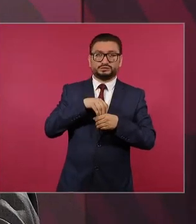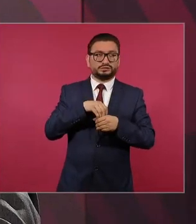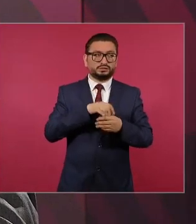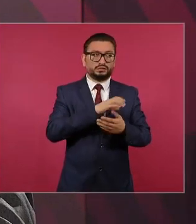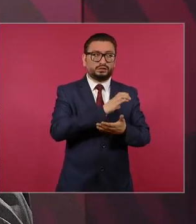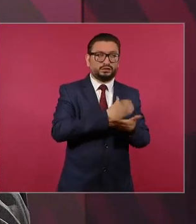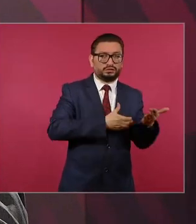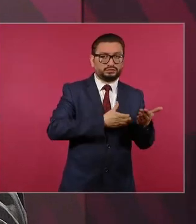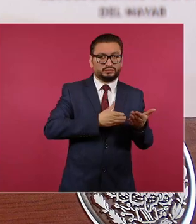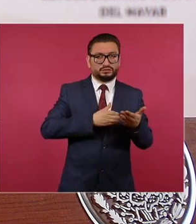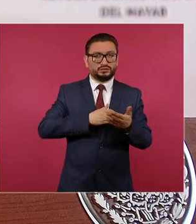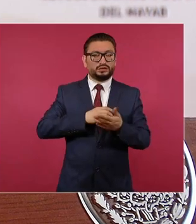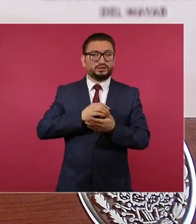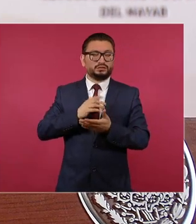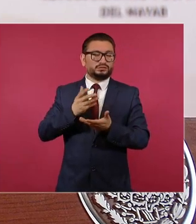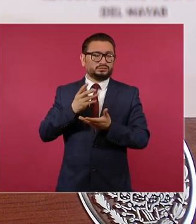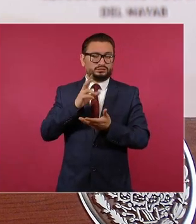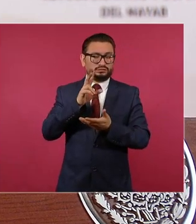Se ha avanzado,